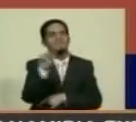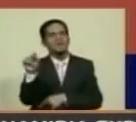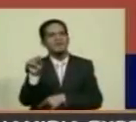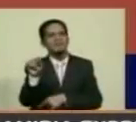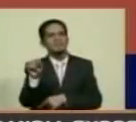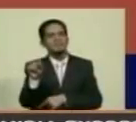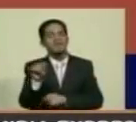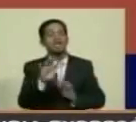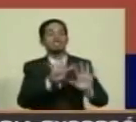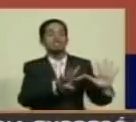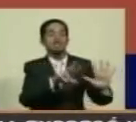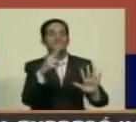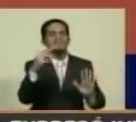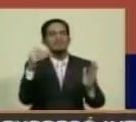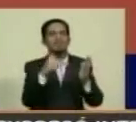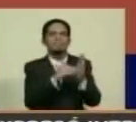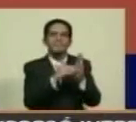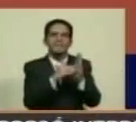92.000.